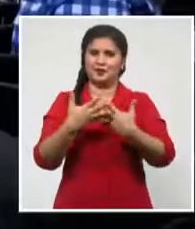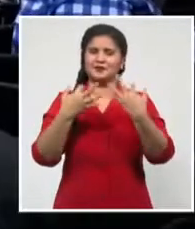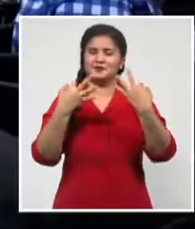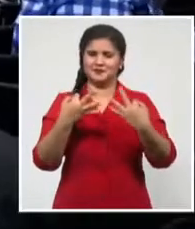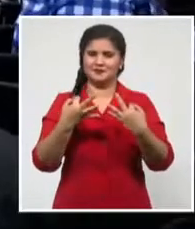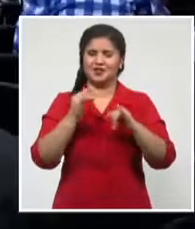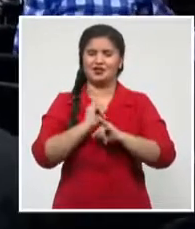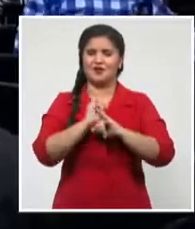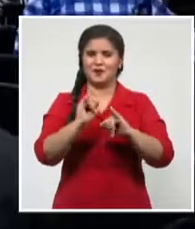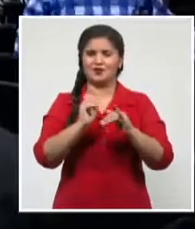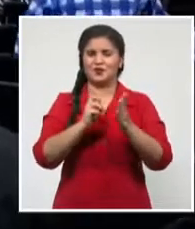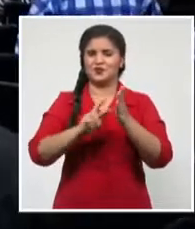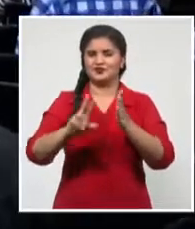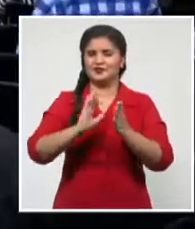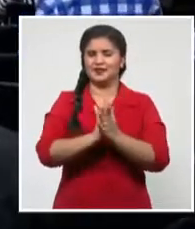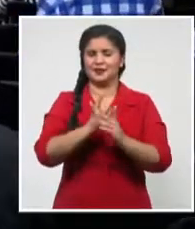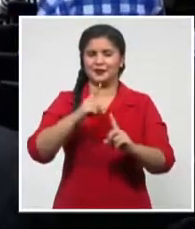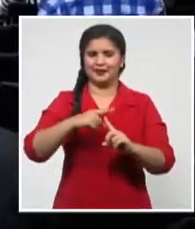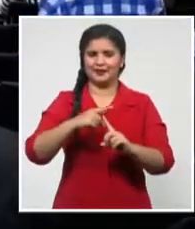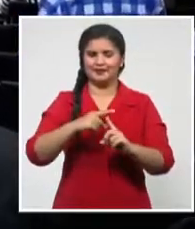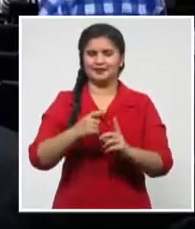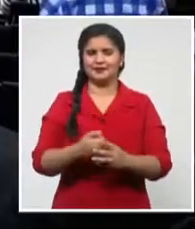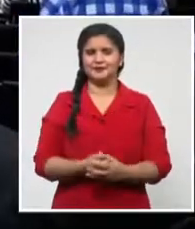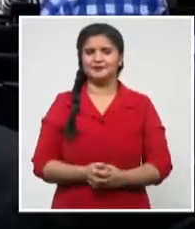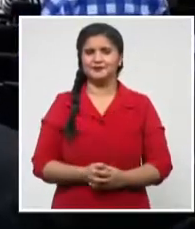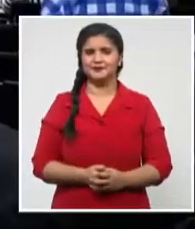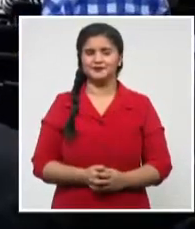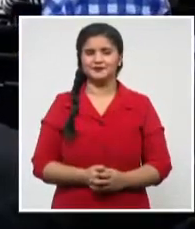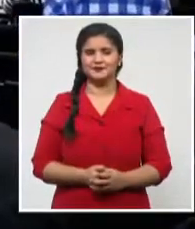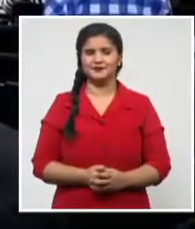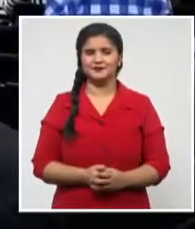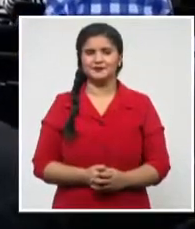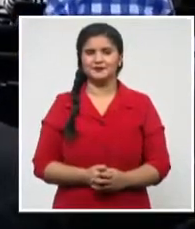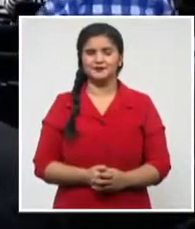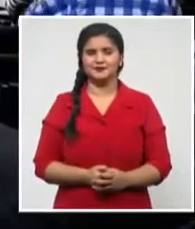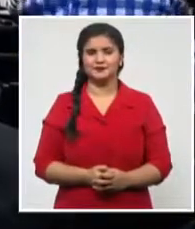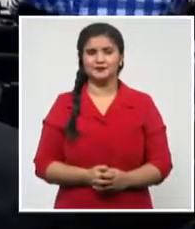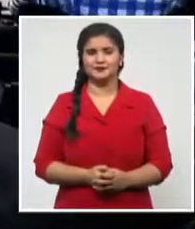Desde Matanzas, Pedro Rizo Martínez, Sistema Informativo de la Televisión Cubana.